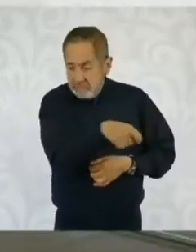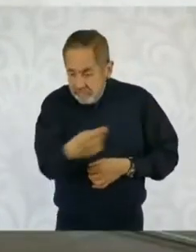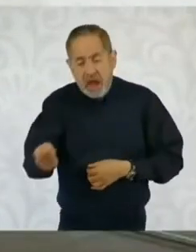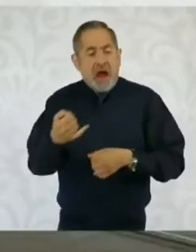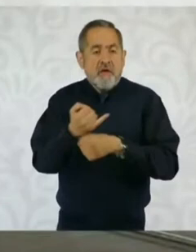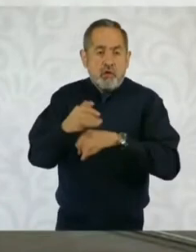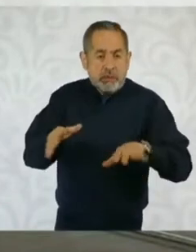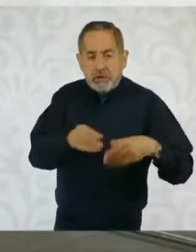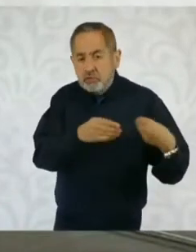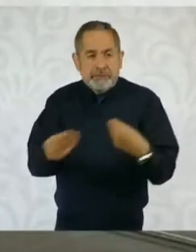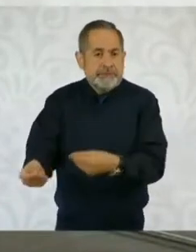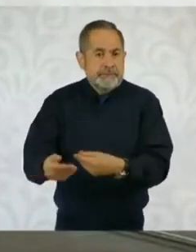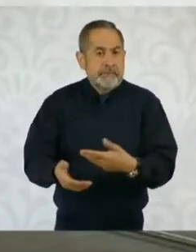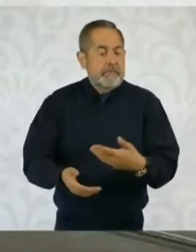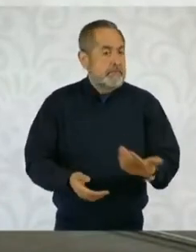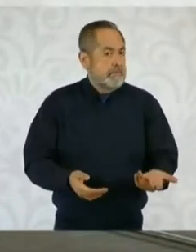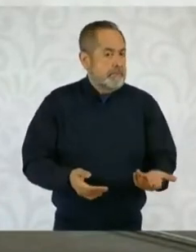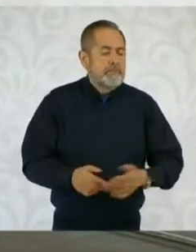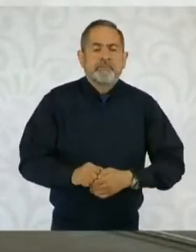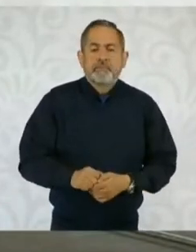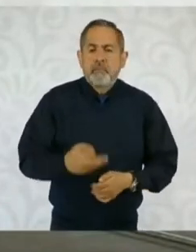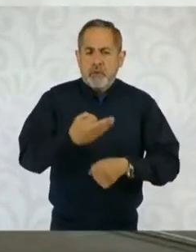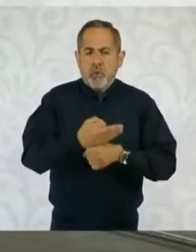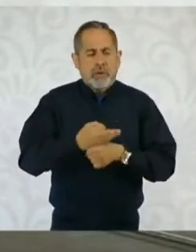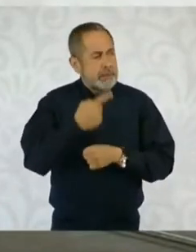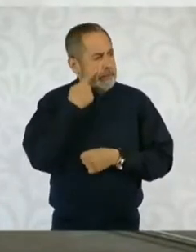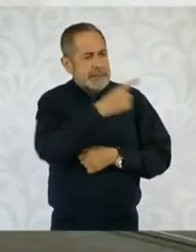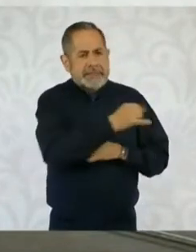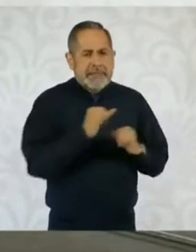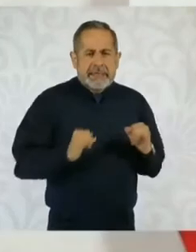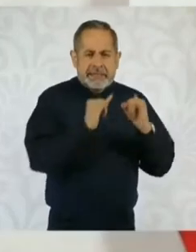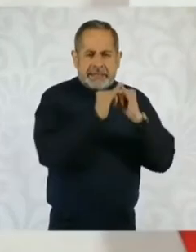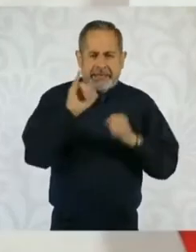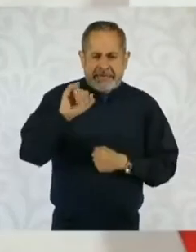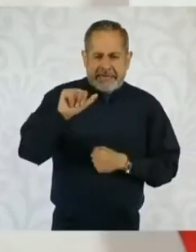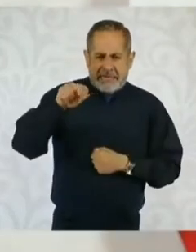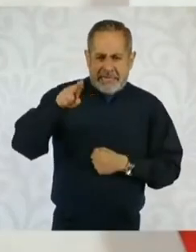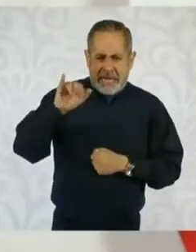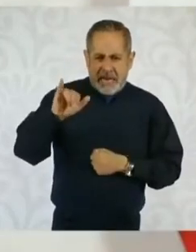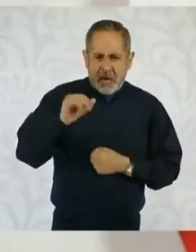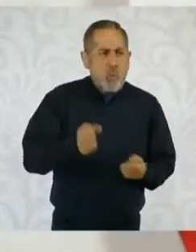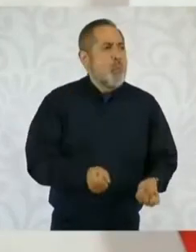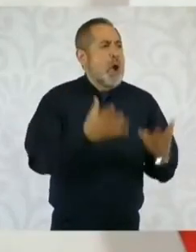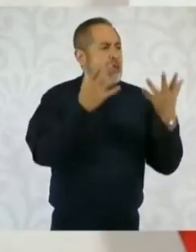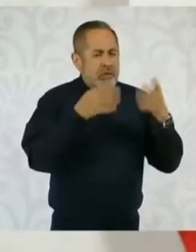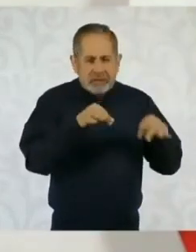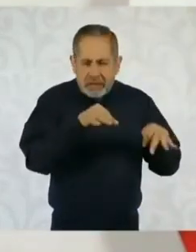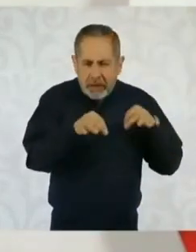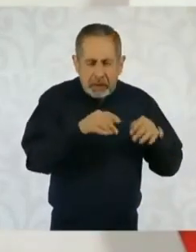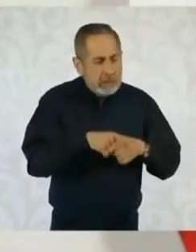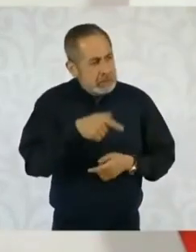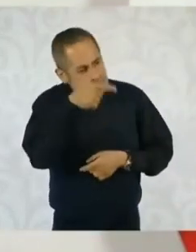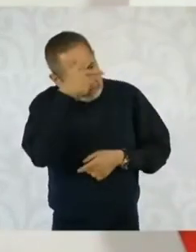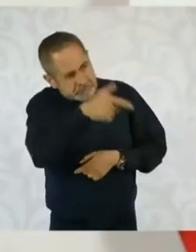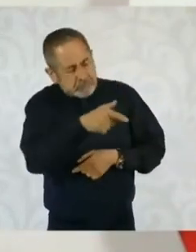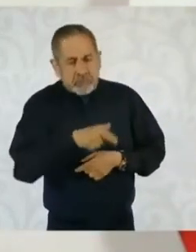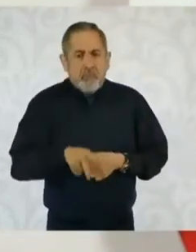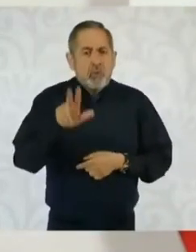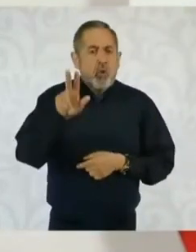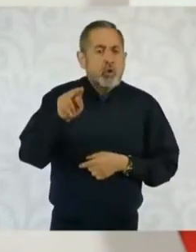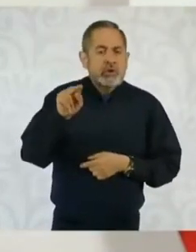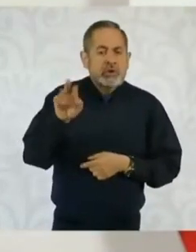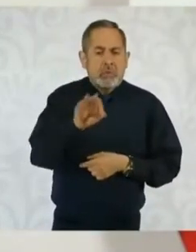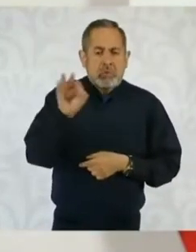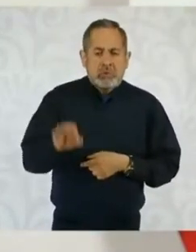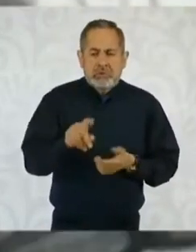Viendo las estadísticas que tiene actualmente el INAI en sus cargas de trabajo, nosotros identificamos que el 80% actual